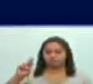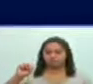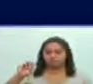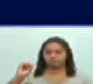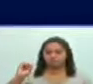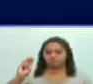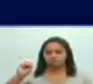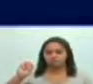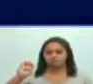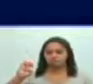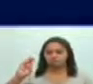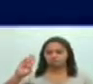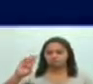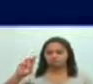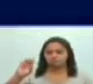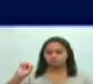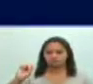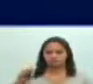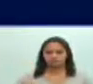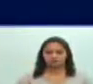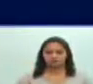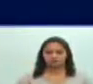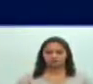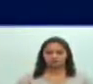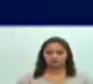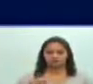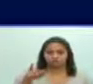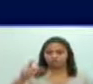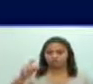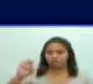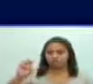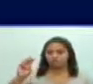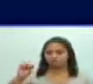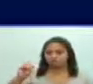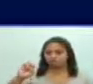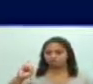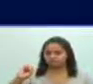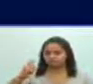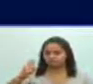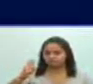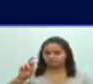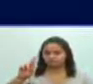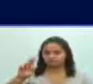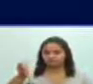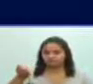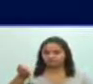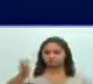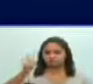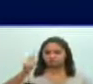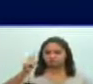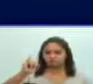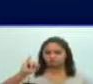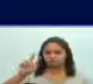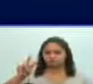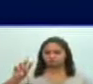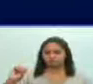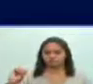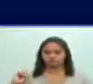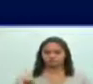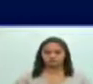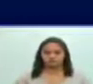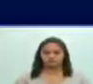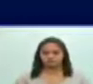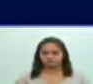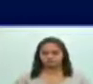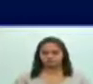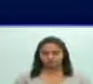pronombres demostrativos muestran su objeto señalando la situación en el espacio, en relación con